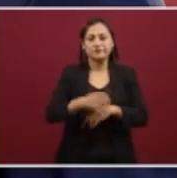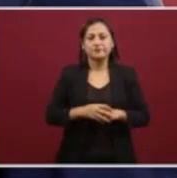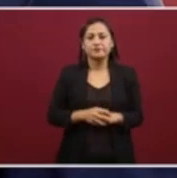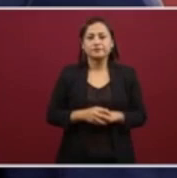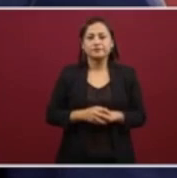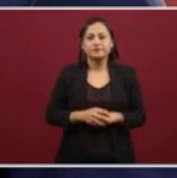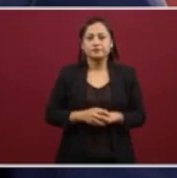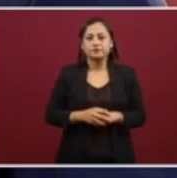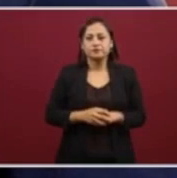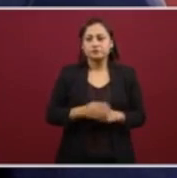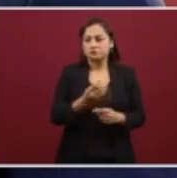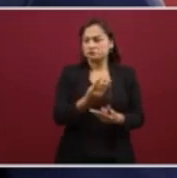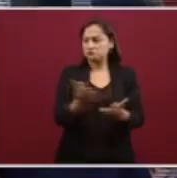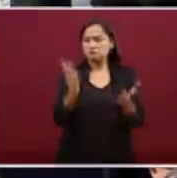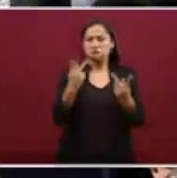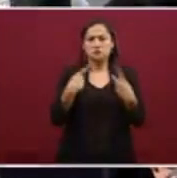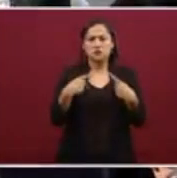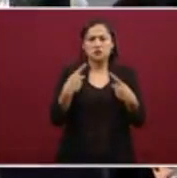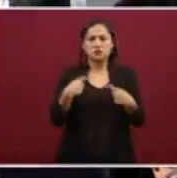algo lo pueda hacer.